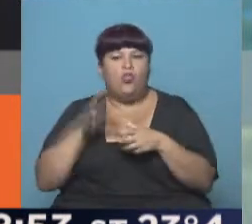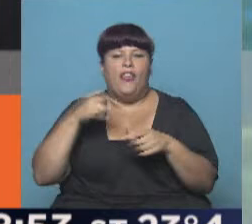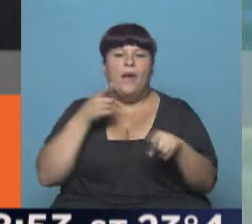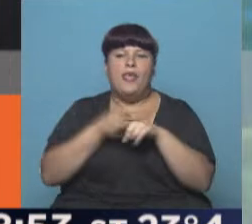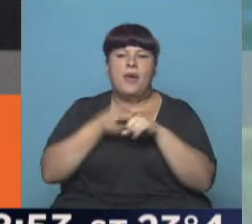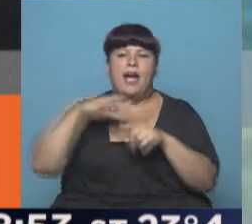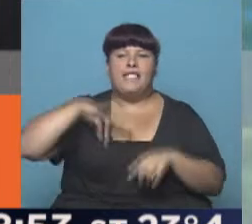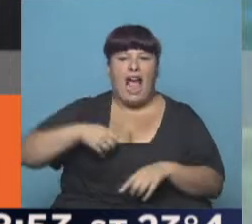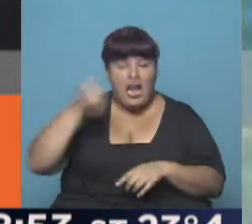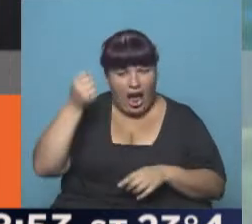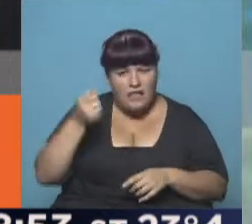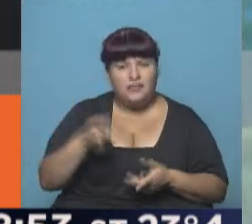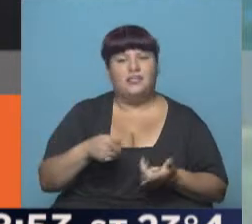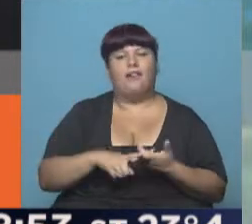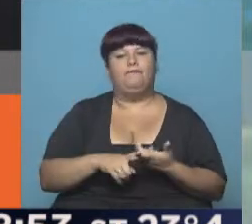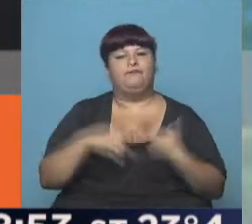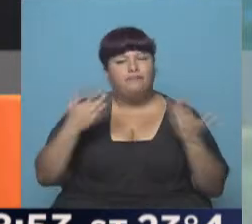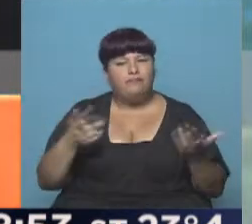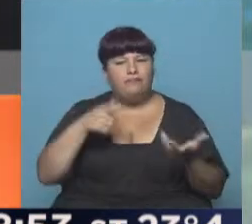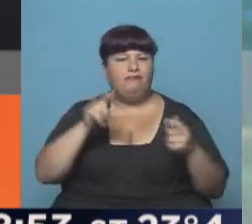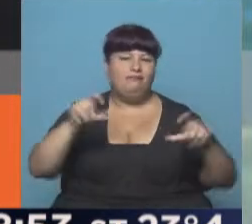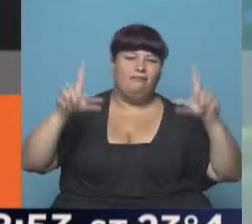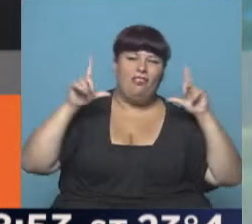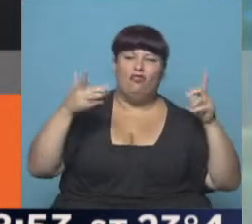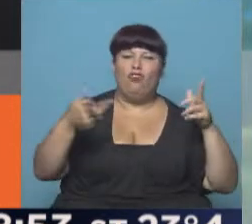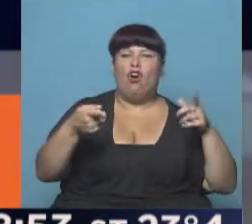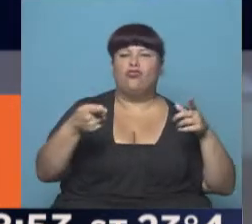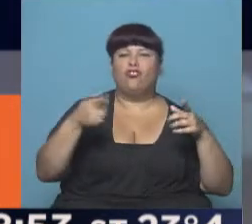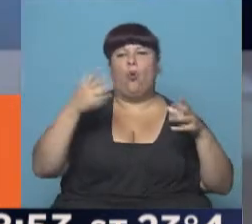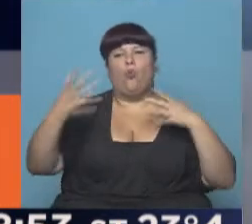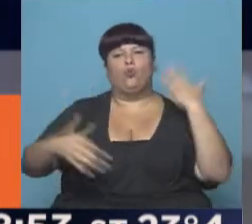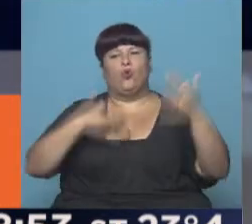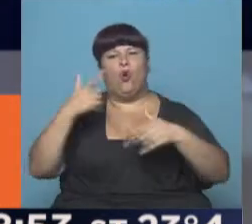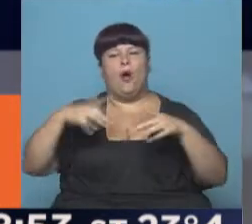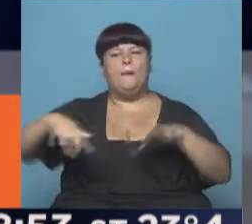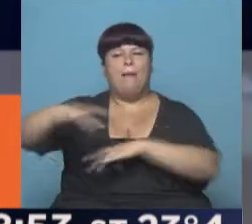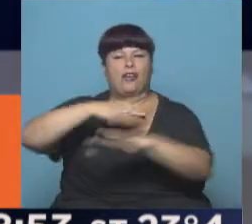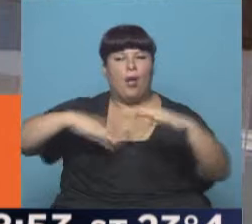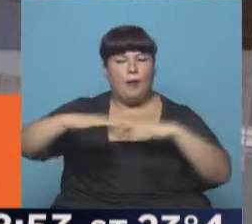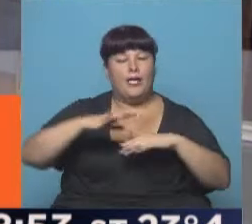discutir ganancias, y esa foto en el medio de Pasos Perdidos?